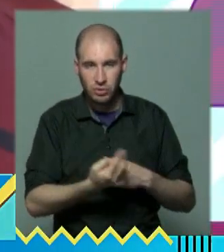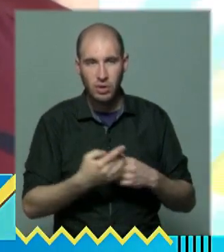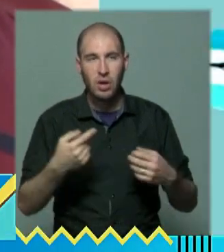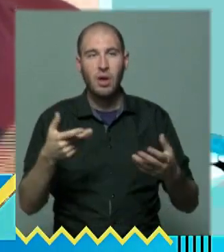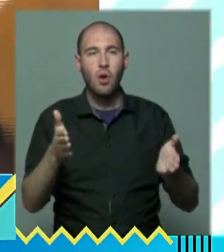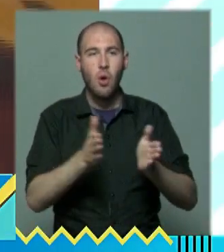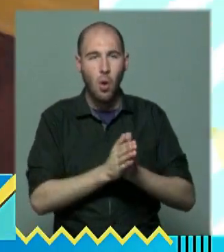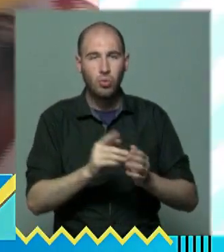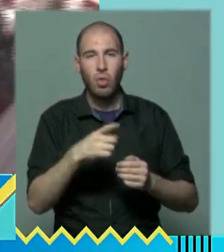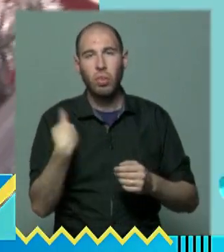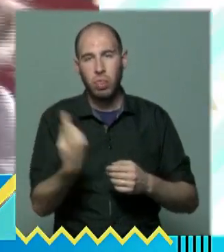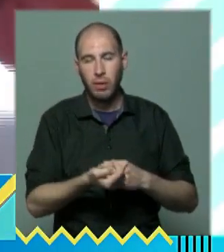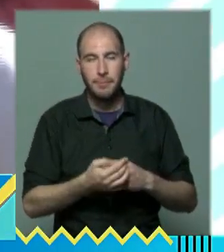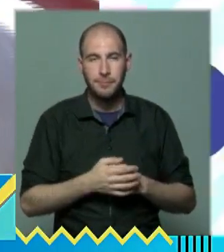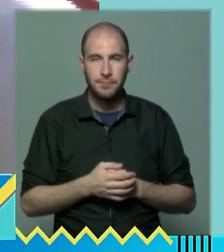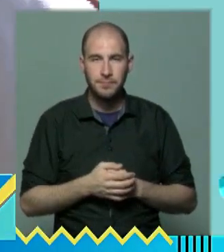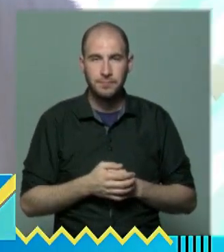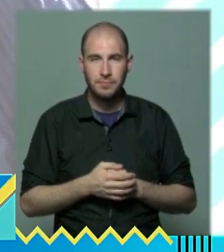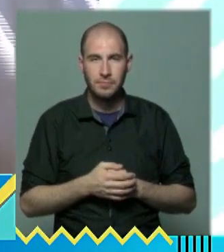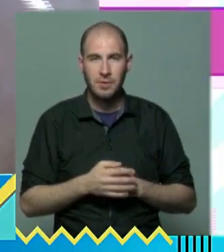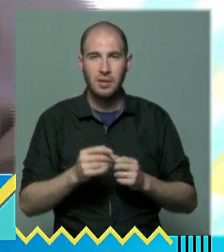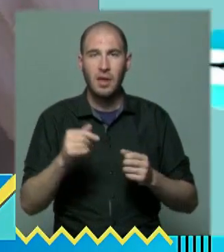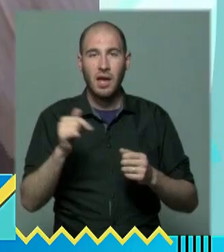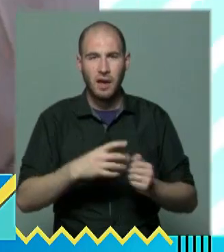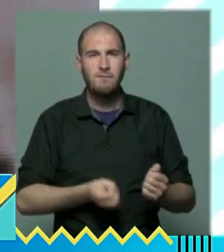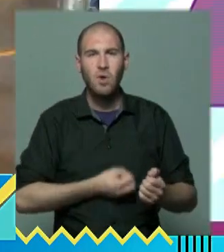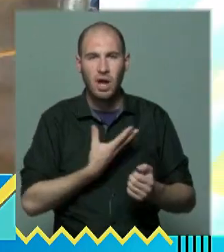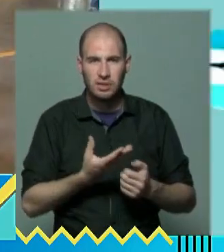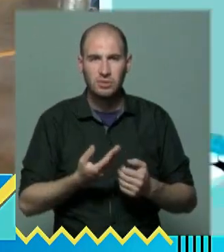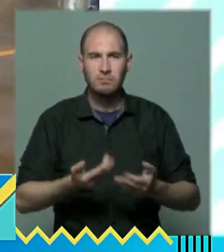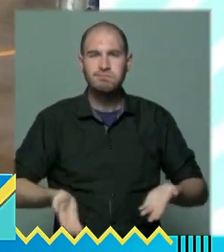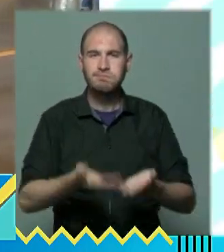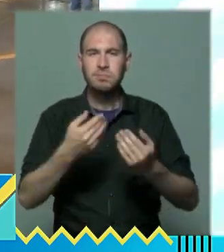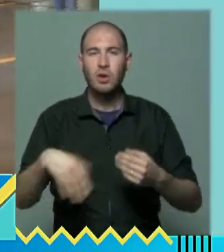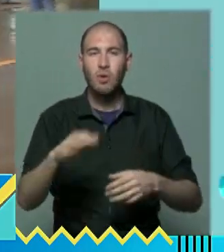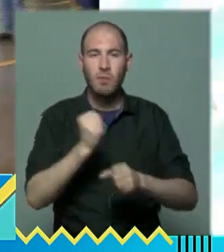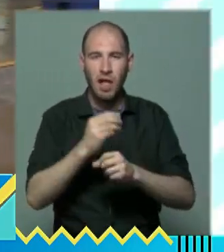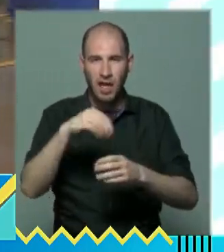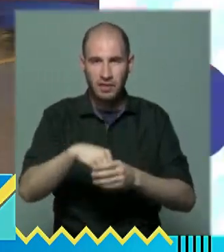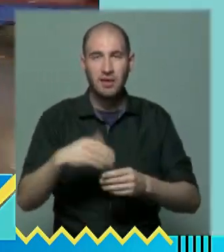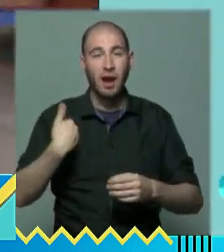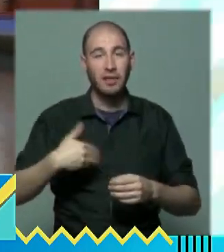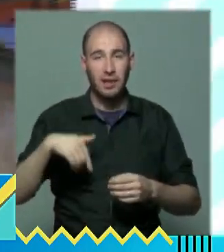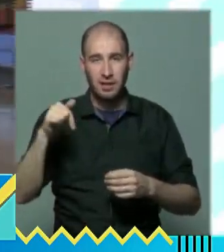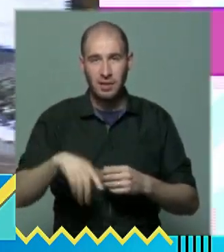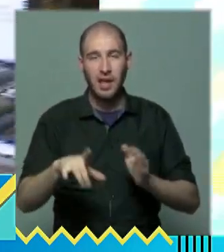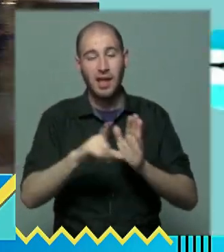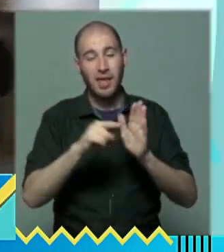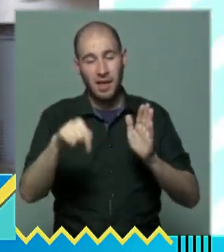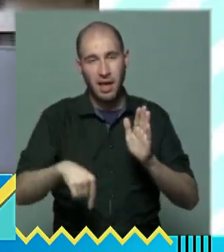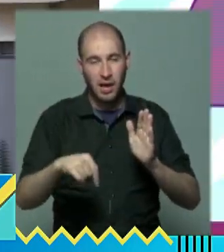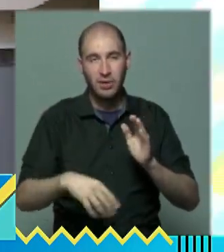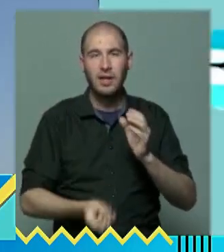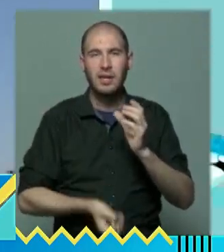en convivencia con todo esto. Digo, cuando hay vocación, digo, por incentivar el mercado interno, en esta Argentina, sí, con esta legislación vigente